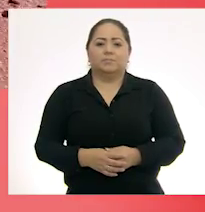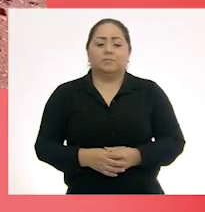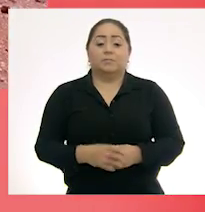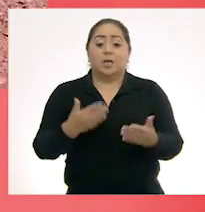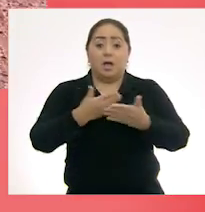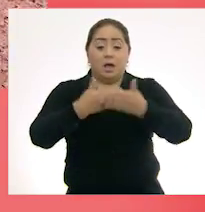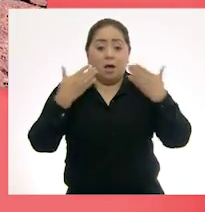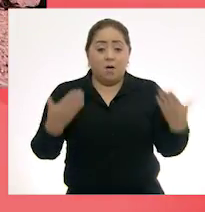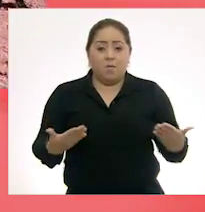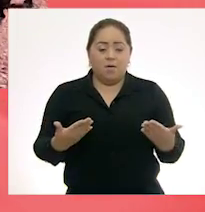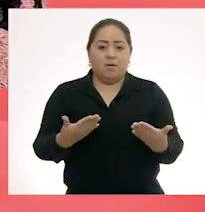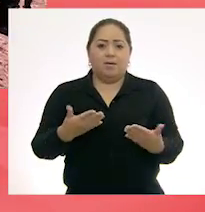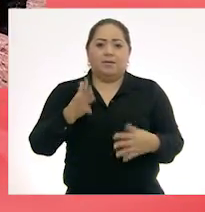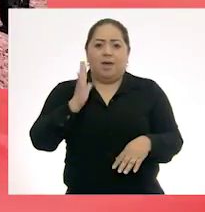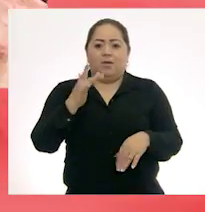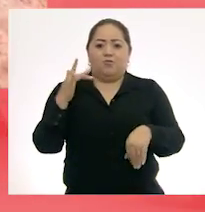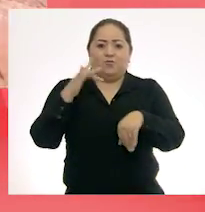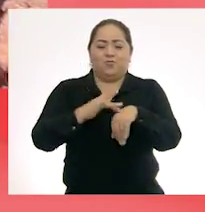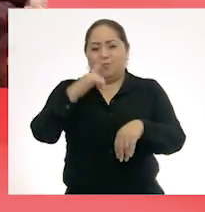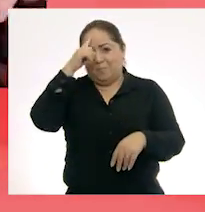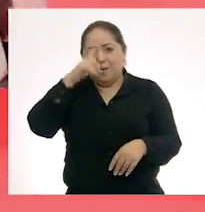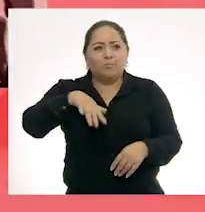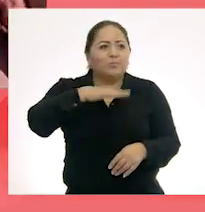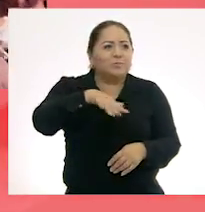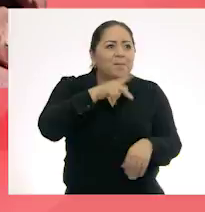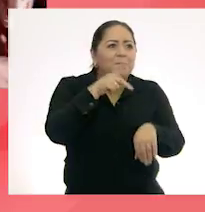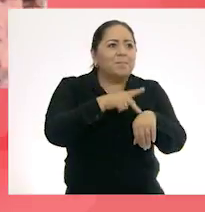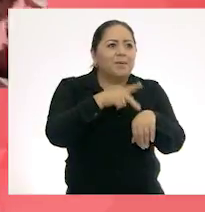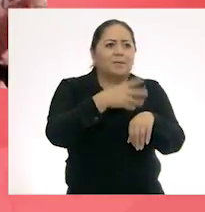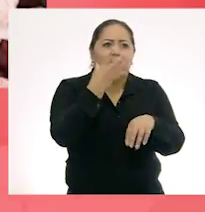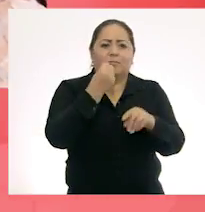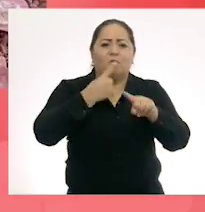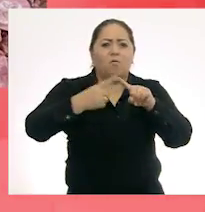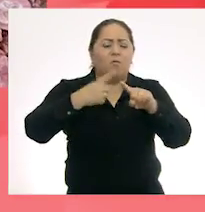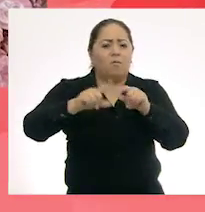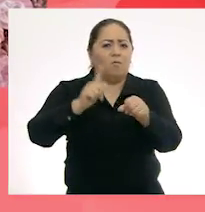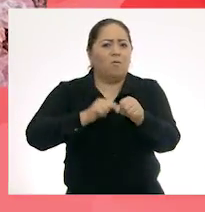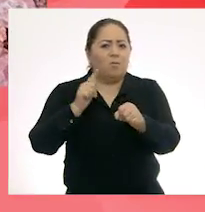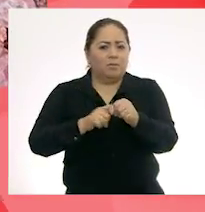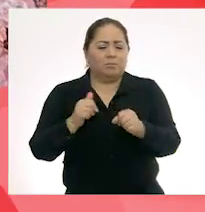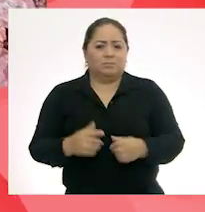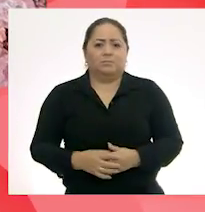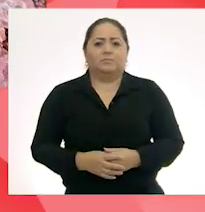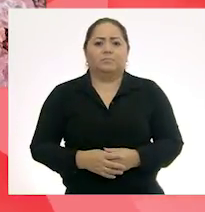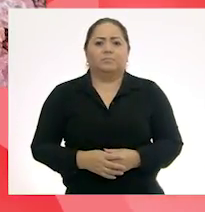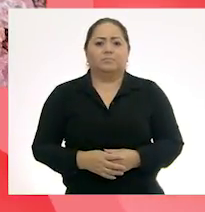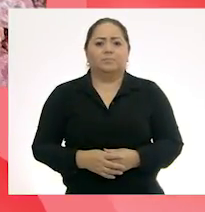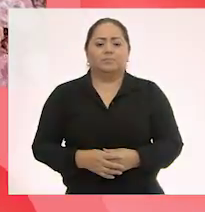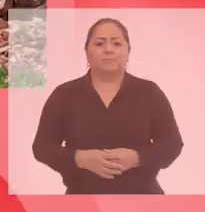Y ahora había llegado nuestro turno de buscar estas bellas piedras multicolor.